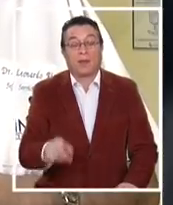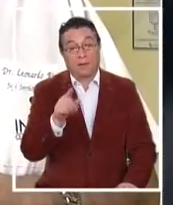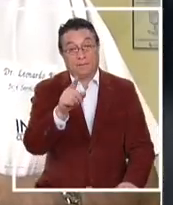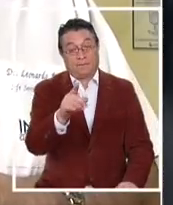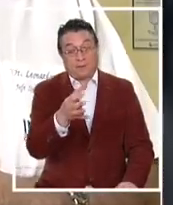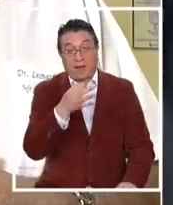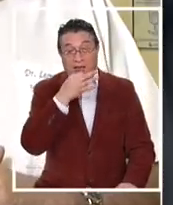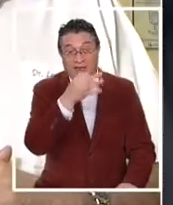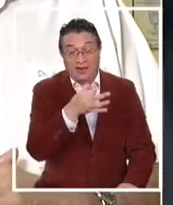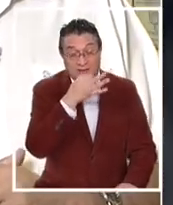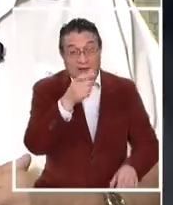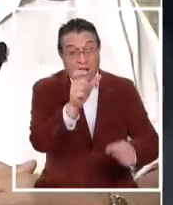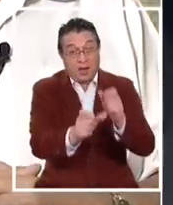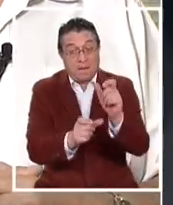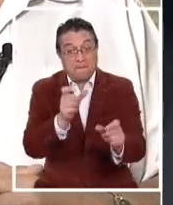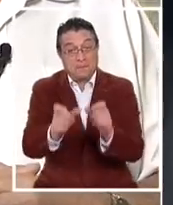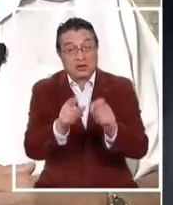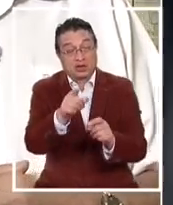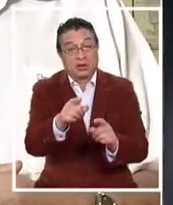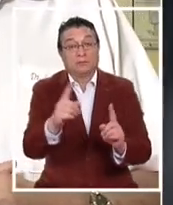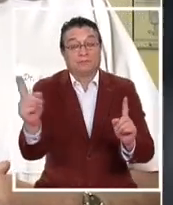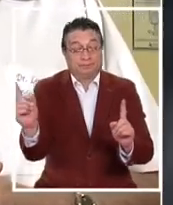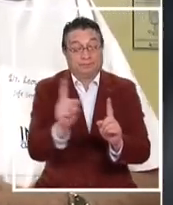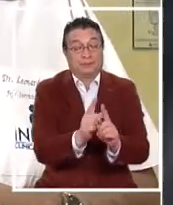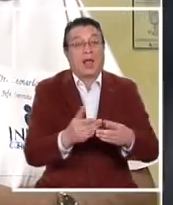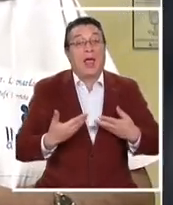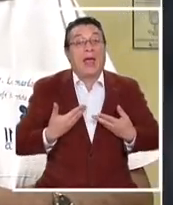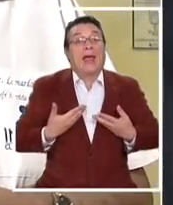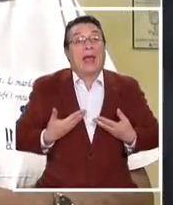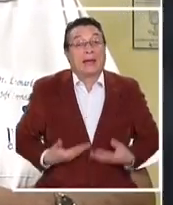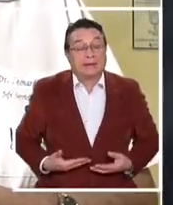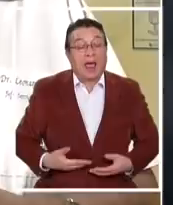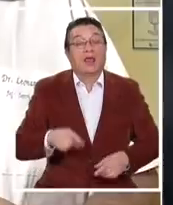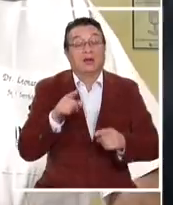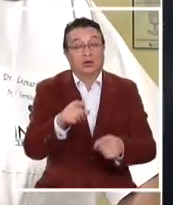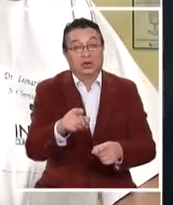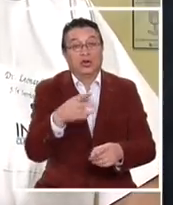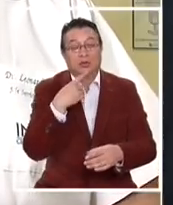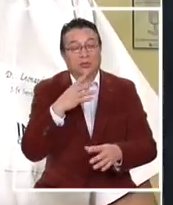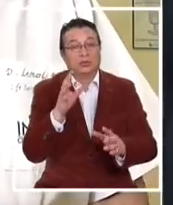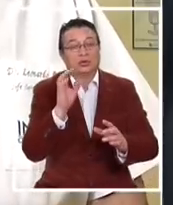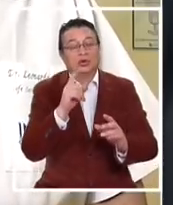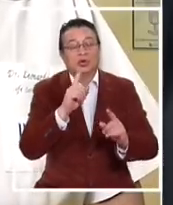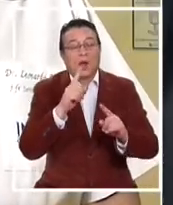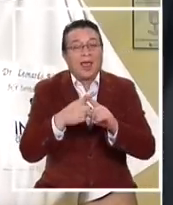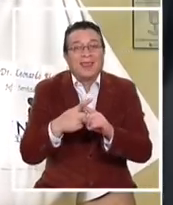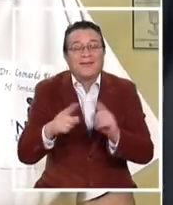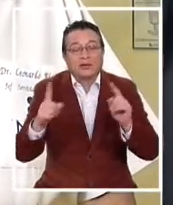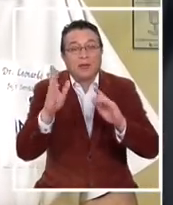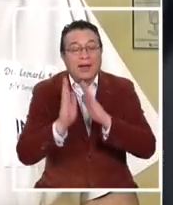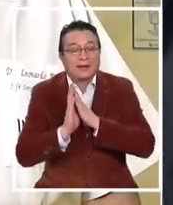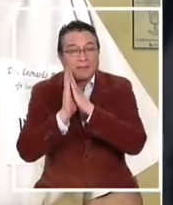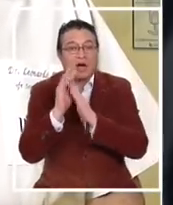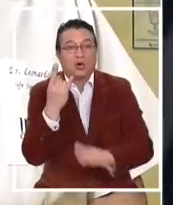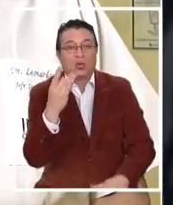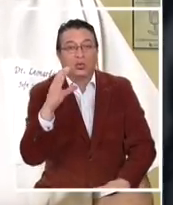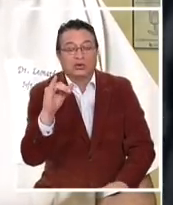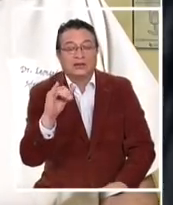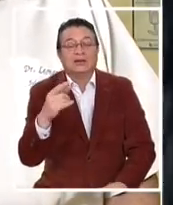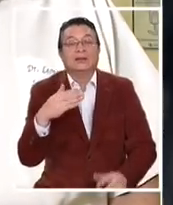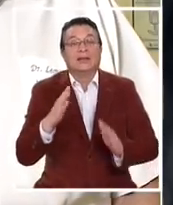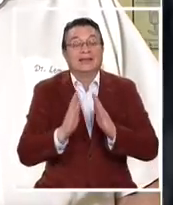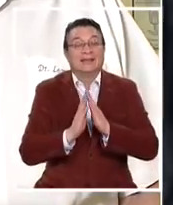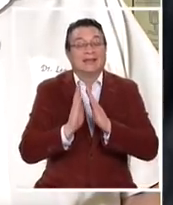el personal también está cansado, que no hay suficiente personal en el caso, no es lo mismo, ¿cierto?, una cama UCI que una cama